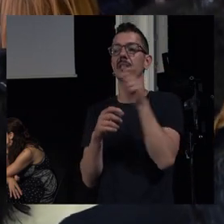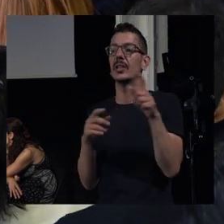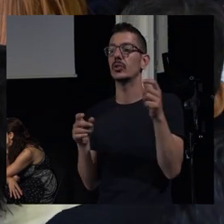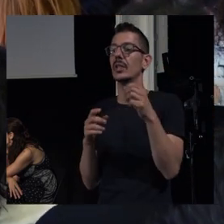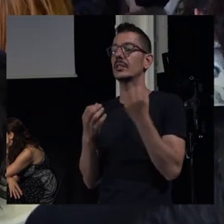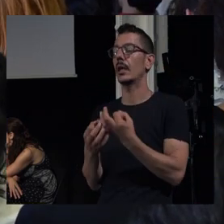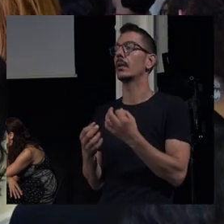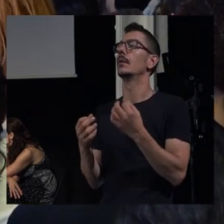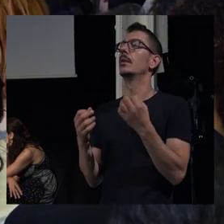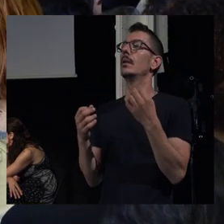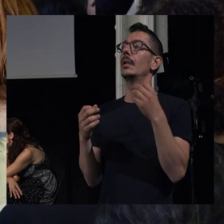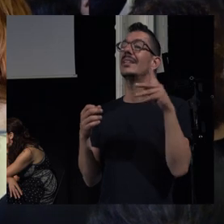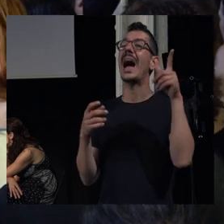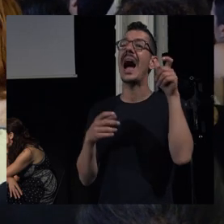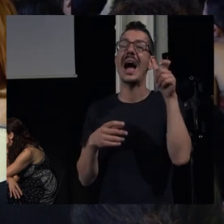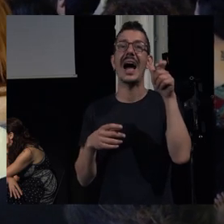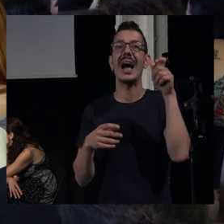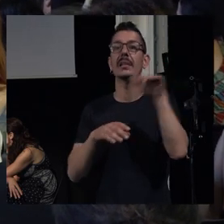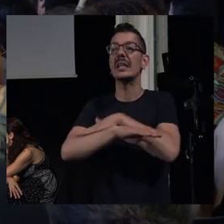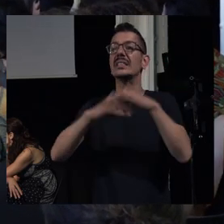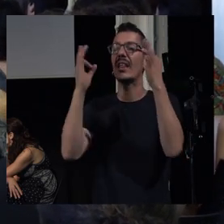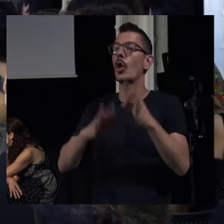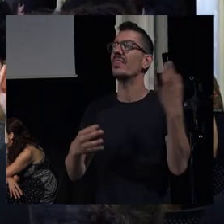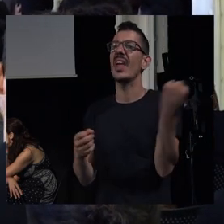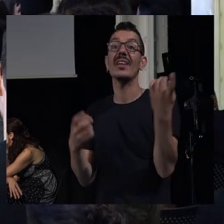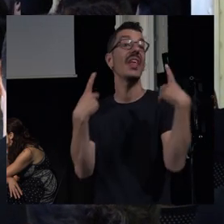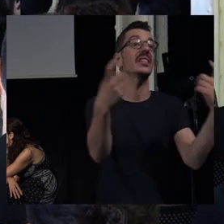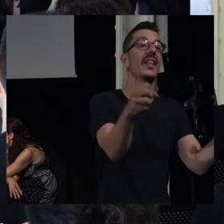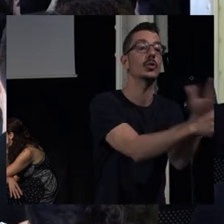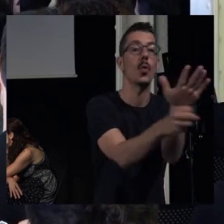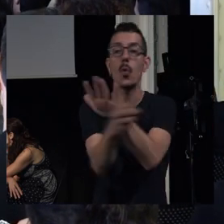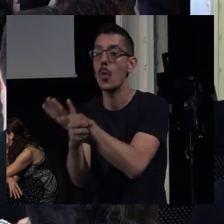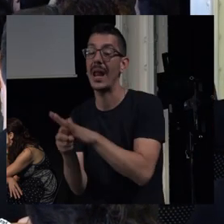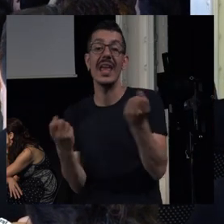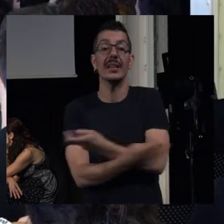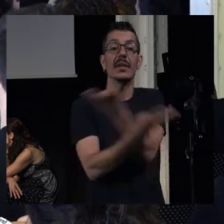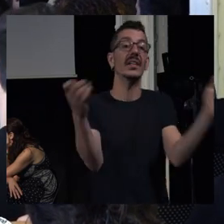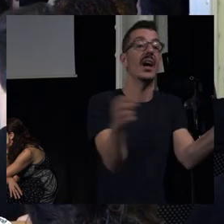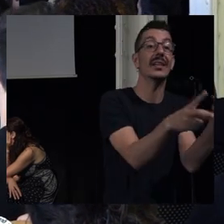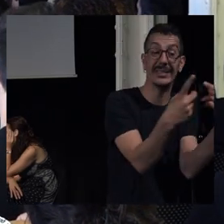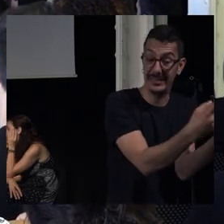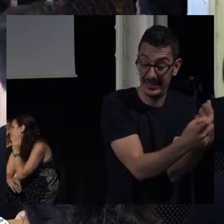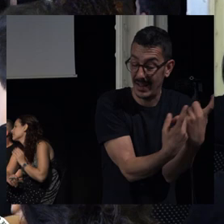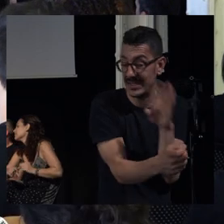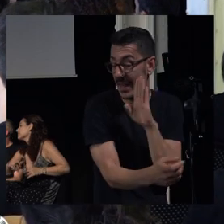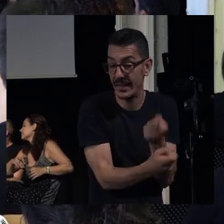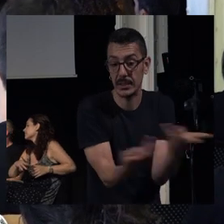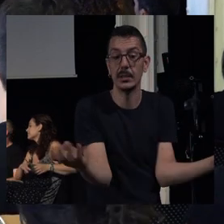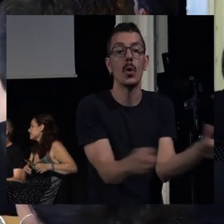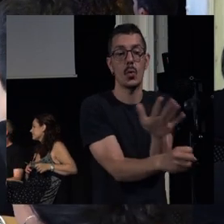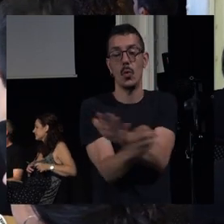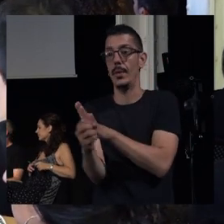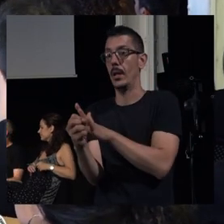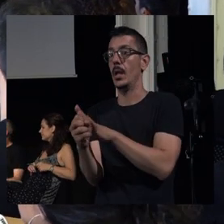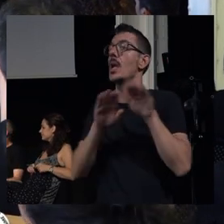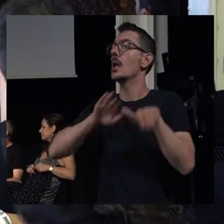cosa que... No, la administración está para cubrir esas necesidades y toda esa diversidad de necesidades. Y por último, desde el